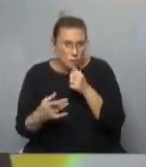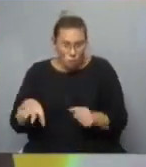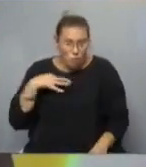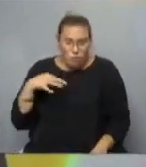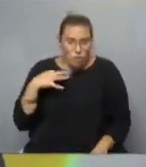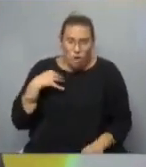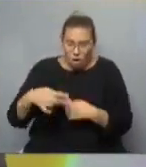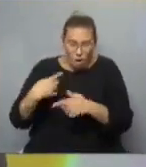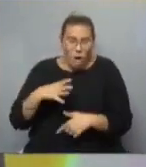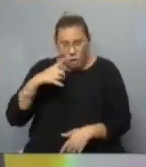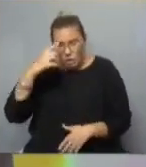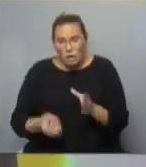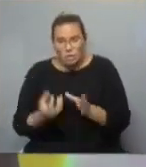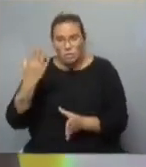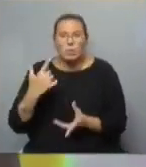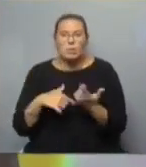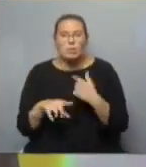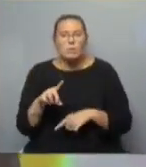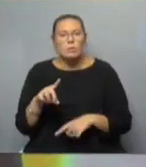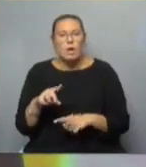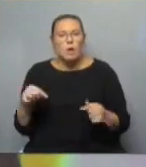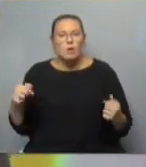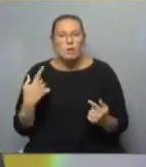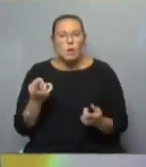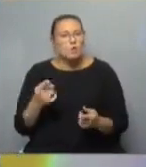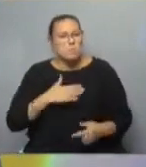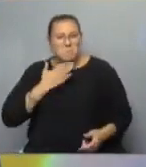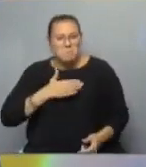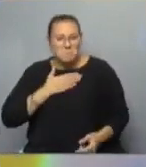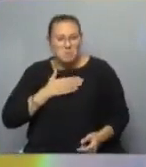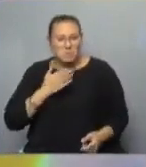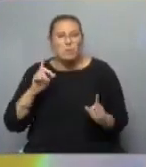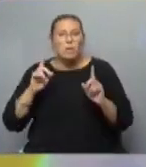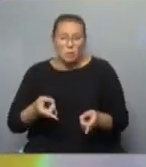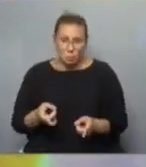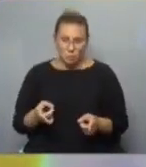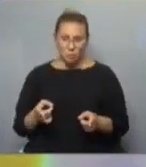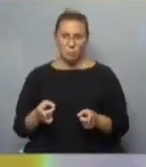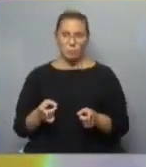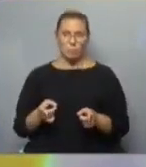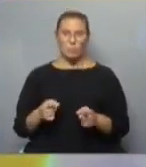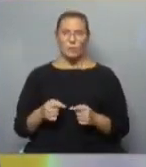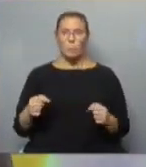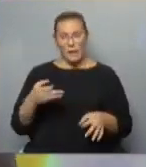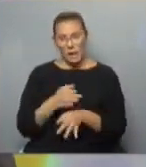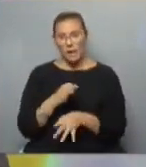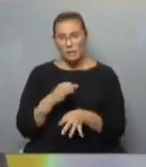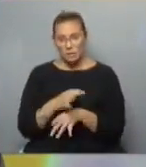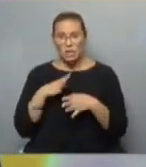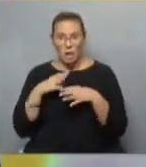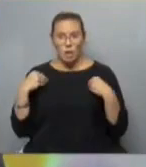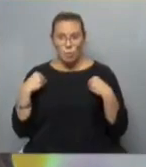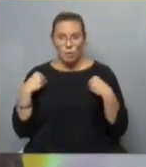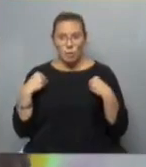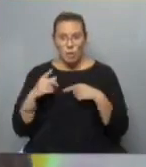viva, puede existir. Entonces, es algo que nadie protesta, que también es otra cosa para enseñar en la escuela.